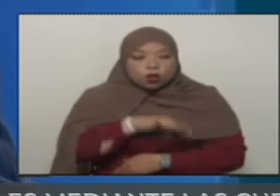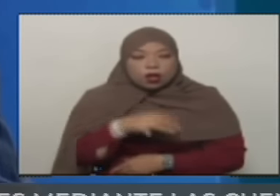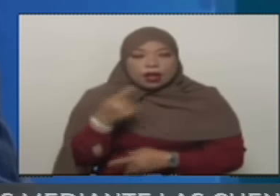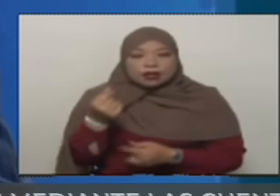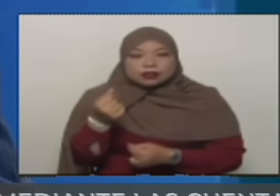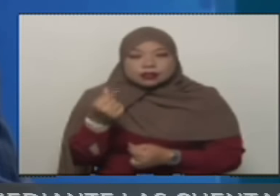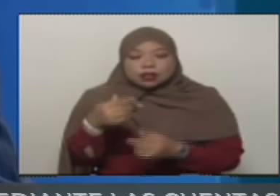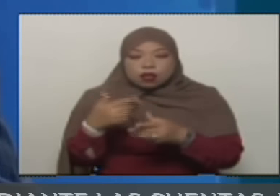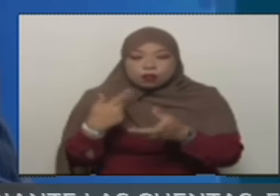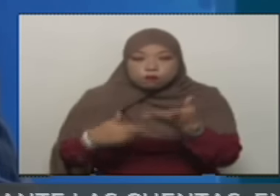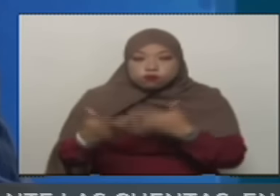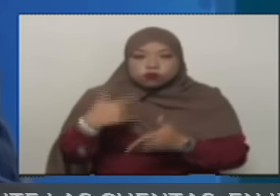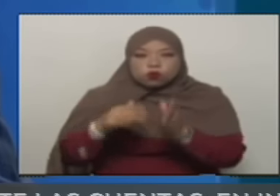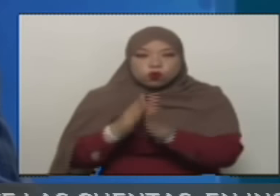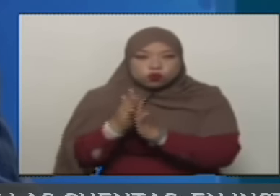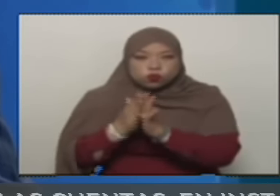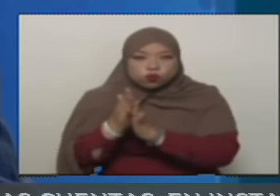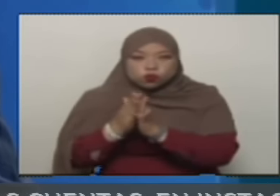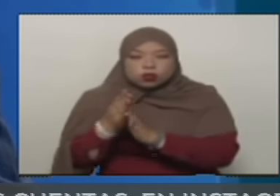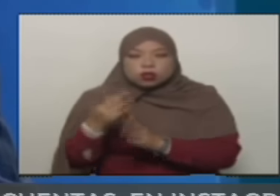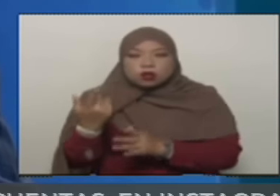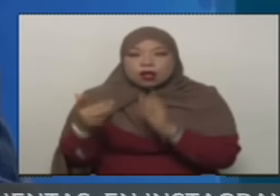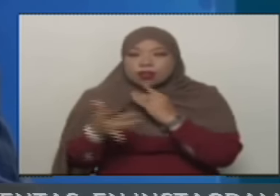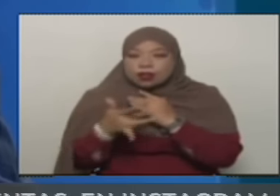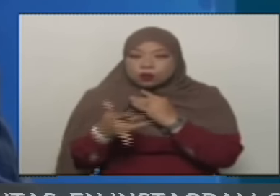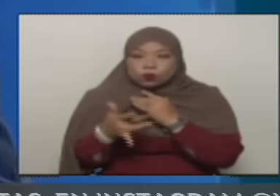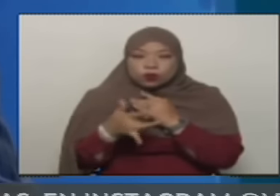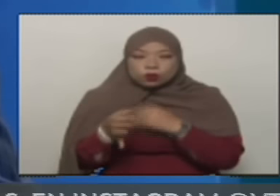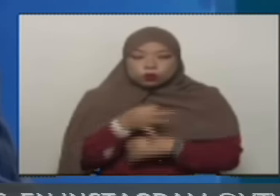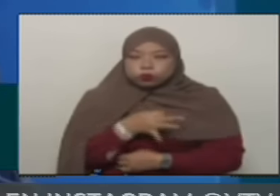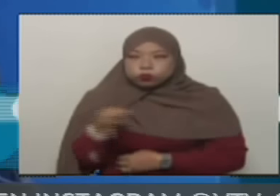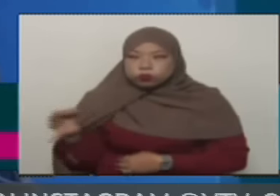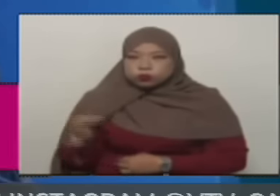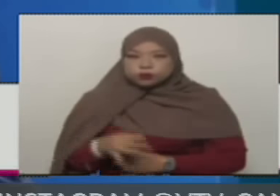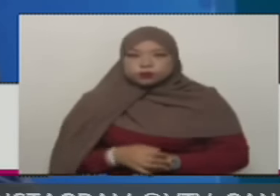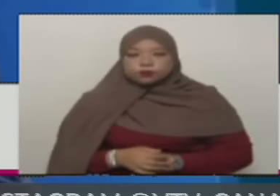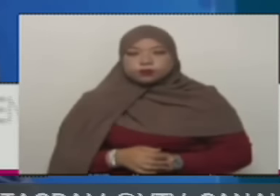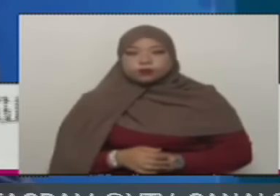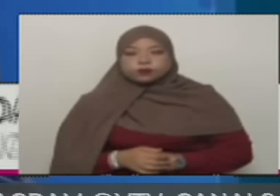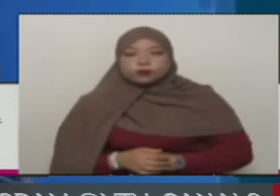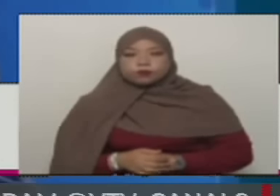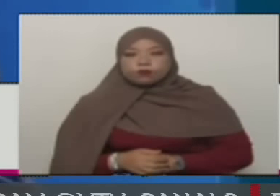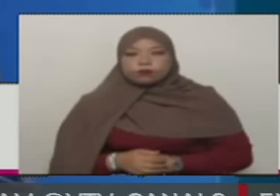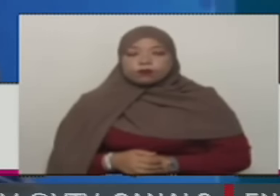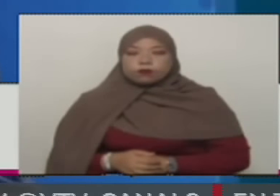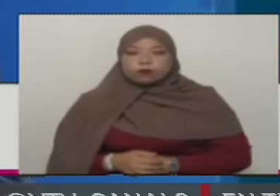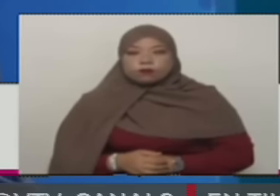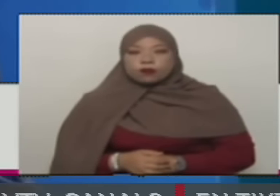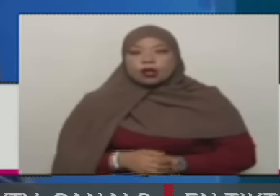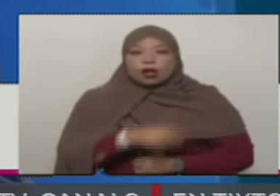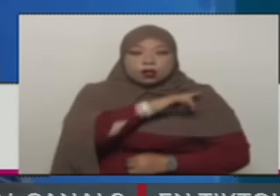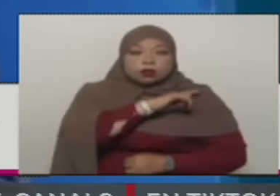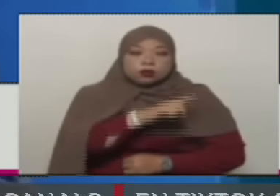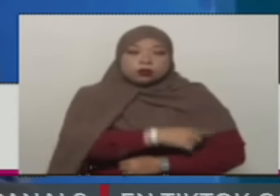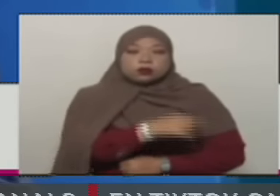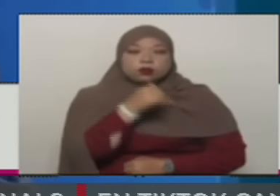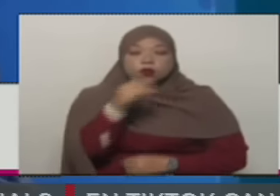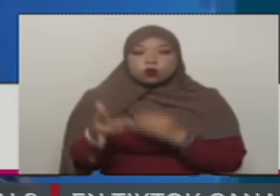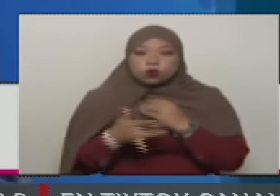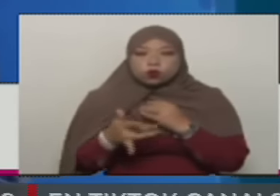de riquezas, con altísimo nivel tecnológico. China hoy por hoy es la gran potencia económica,